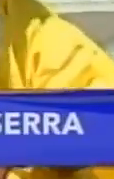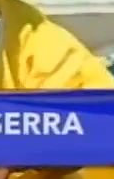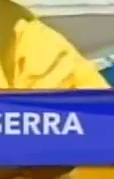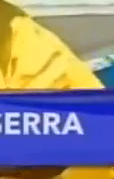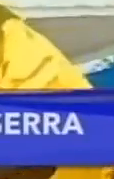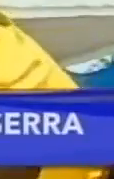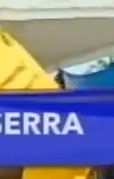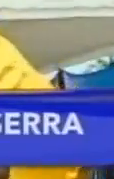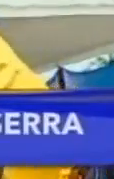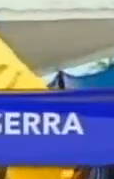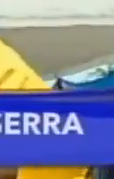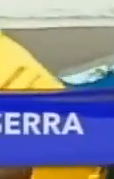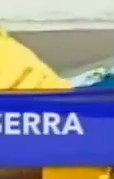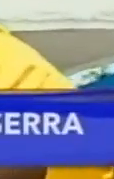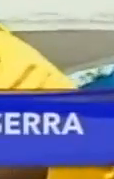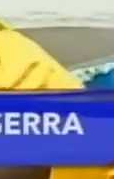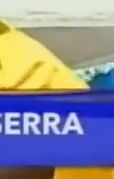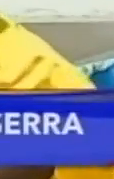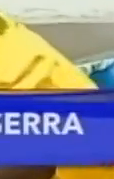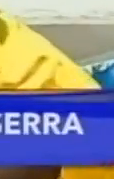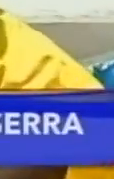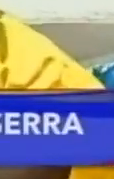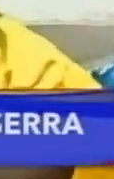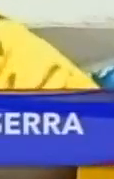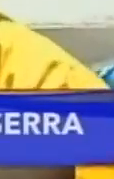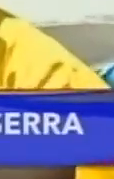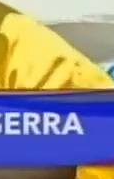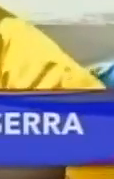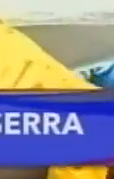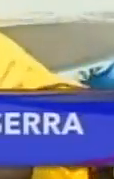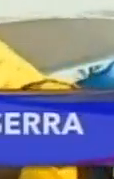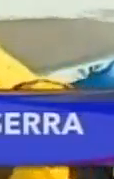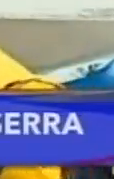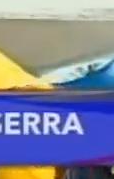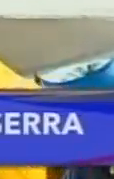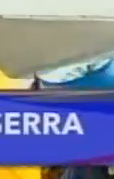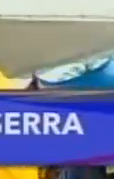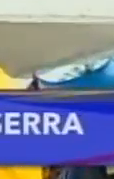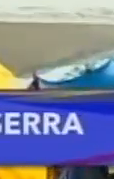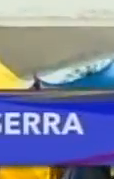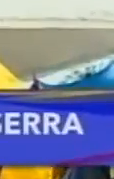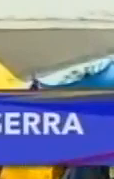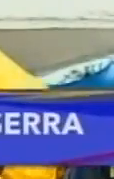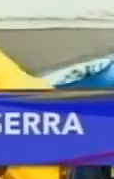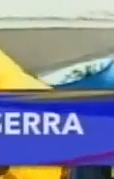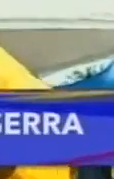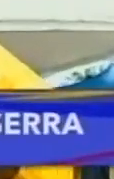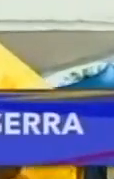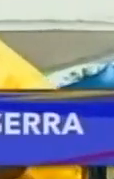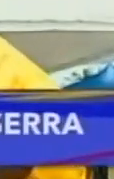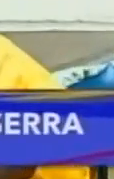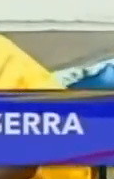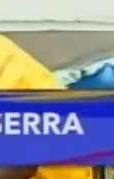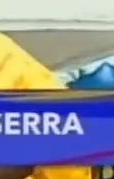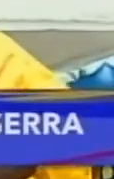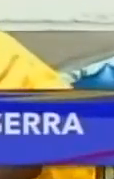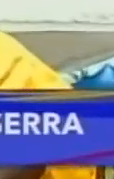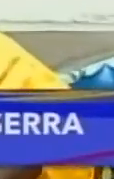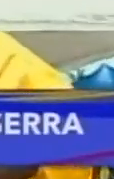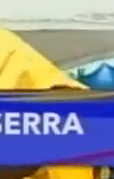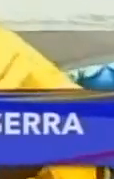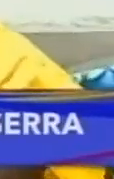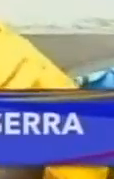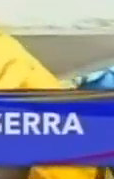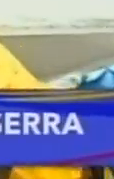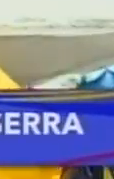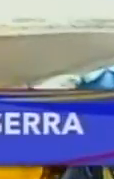tu fe. Te veo en la calle larga de Sabaneta a pie. Te veo, siempre te veo. ¿Cómo no te pueden